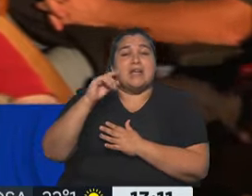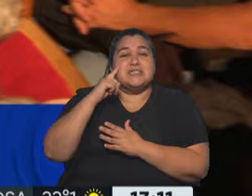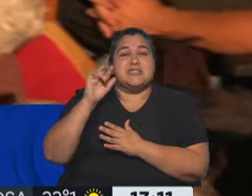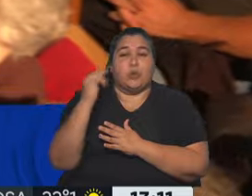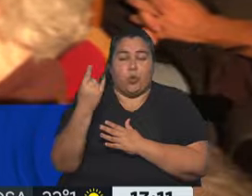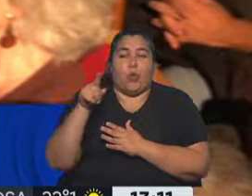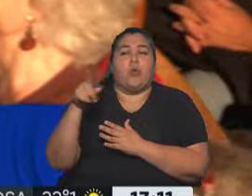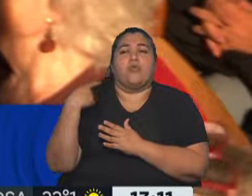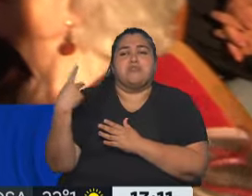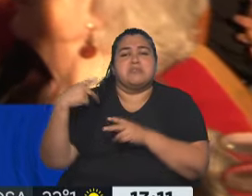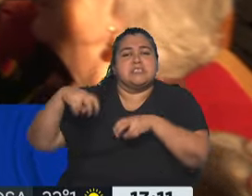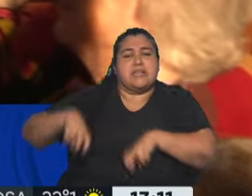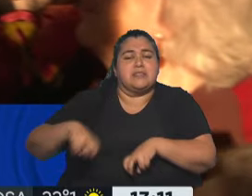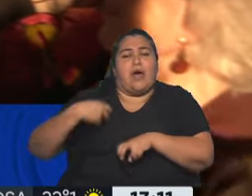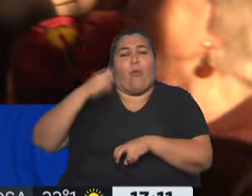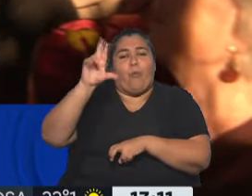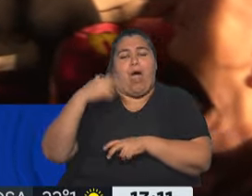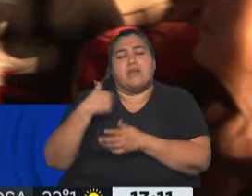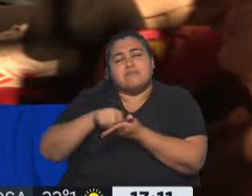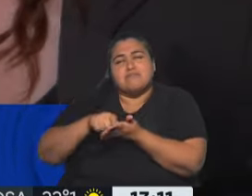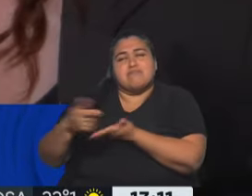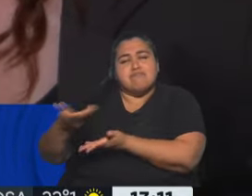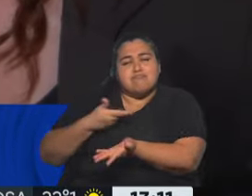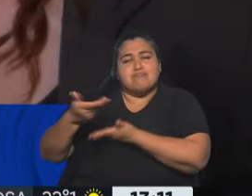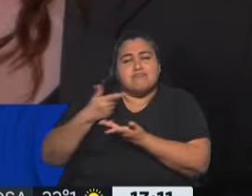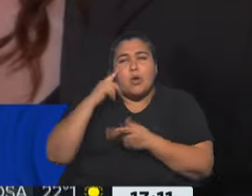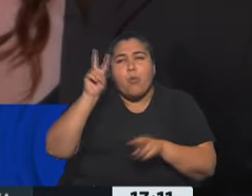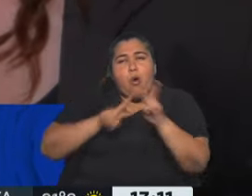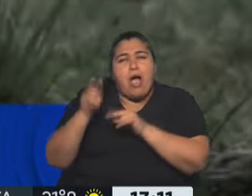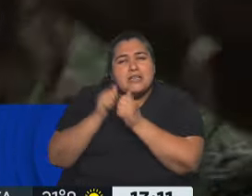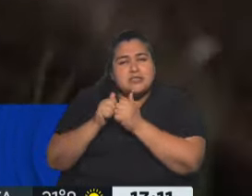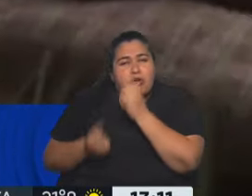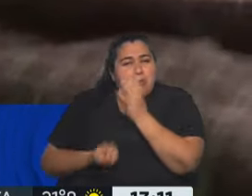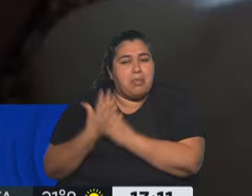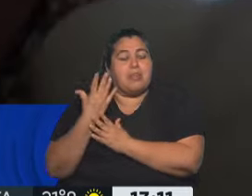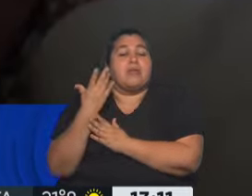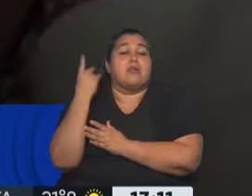ponernos a escribir e intentar entre las dos encontrar la historia que queríamos contar.